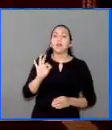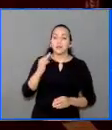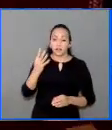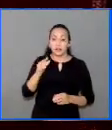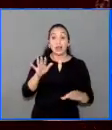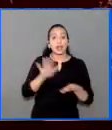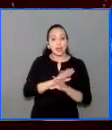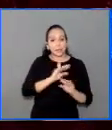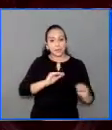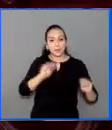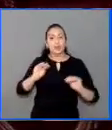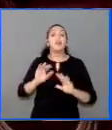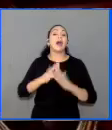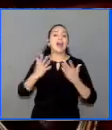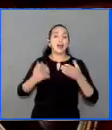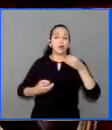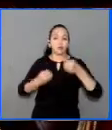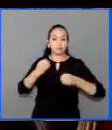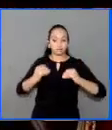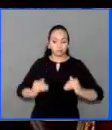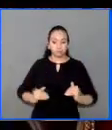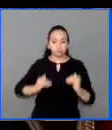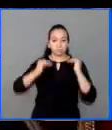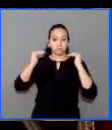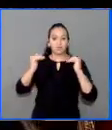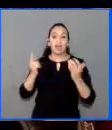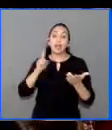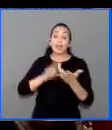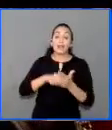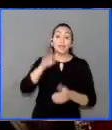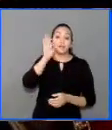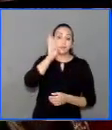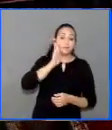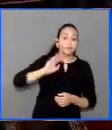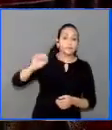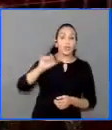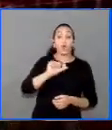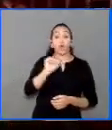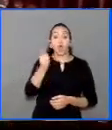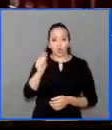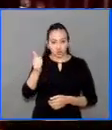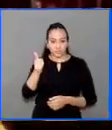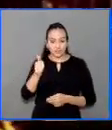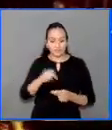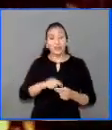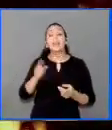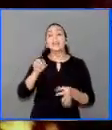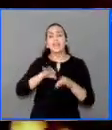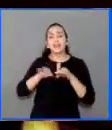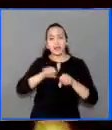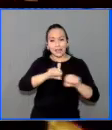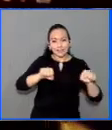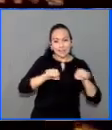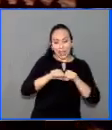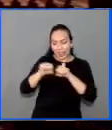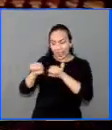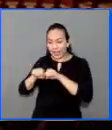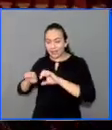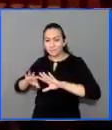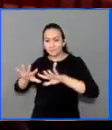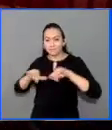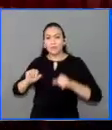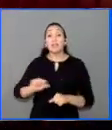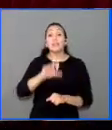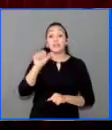Tribunal Constitucional, integrada por 11 ministros, funcionando en pleno y salas. 30 años después, se